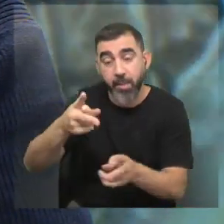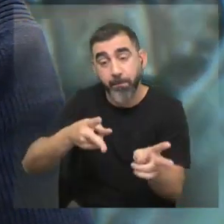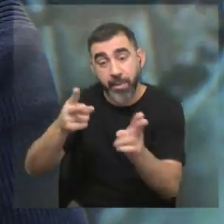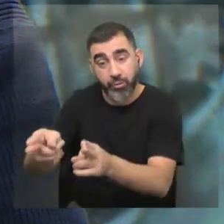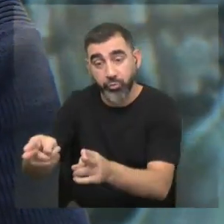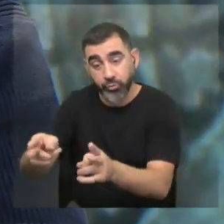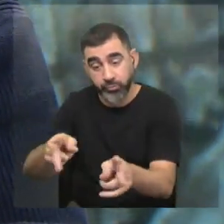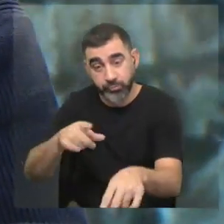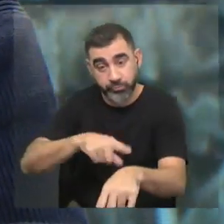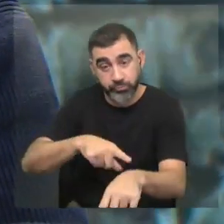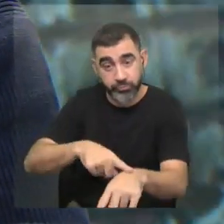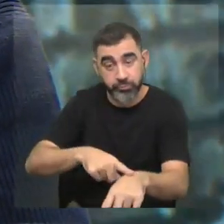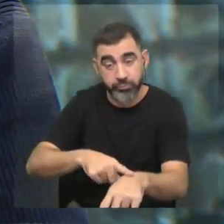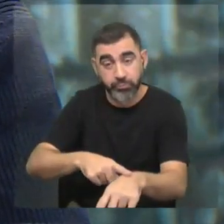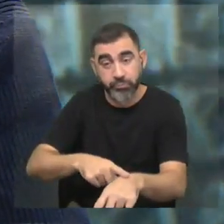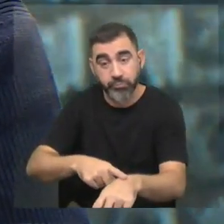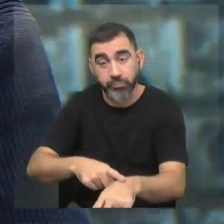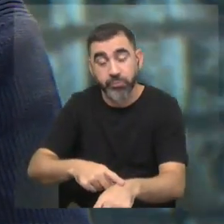parte del informe.